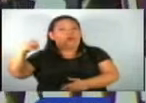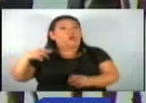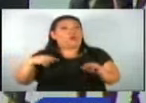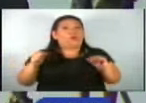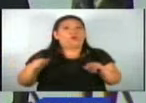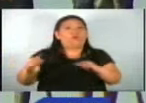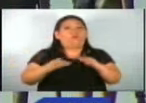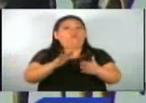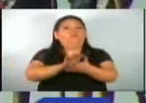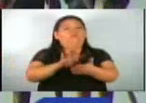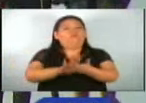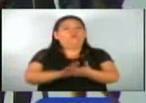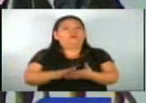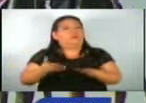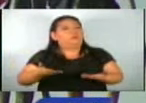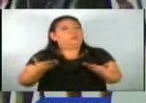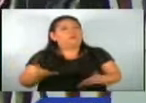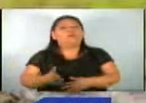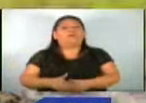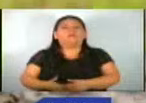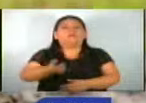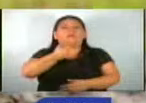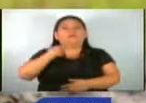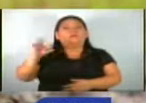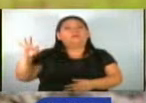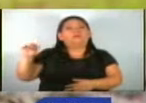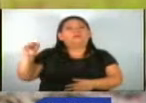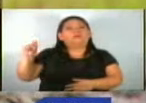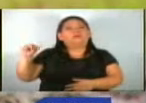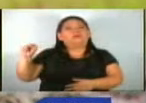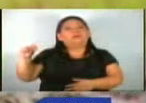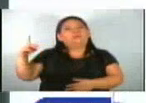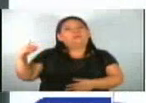de los salvadoreños. Este es un reporte de Fernando Morales.